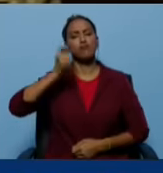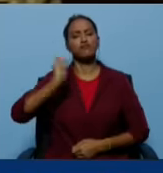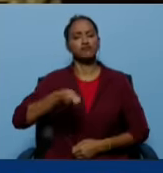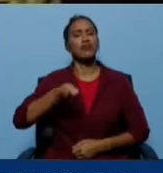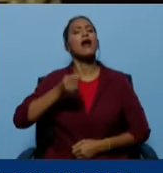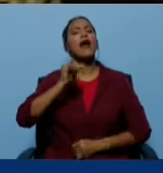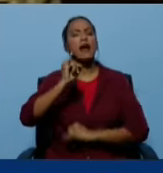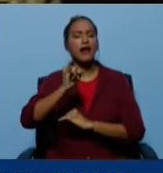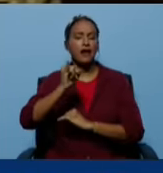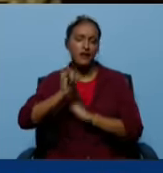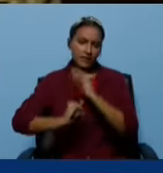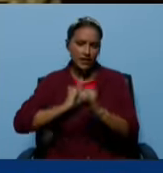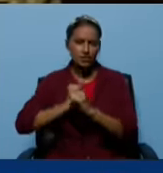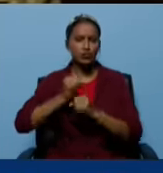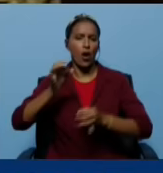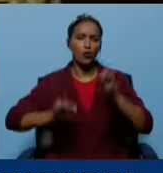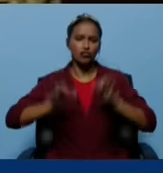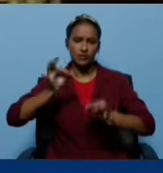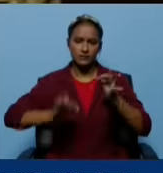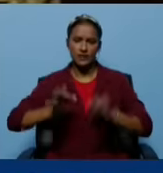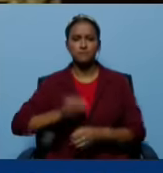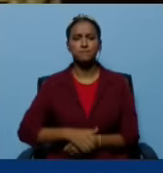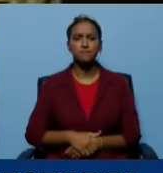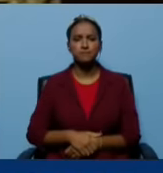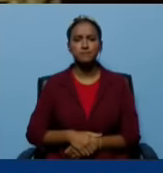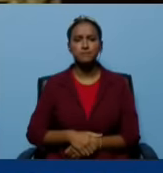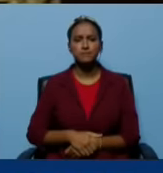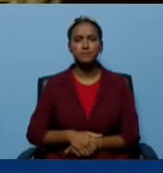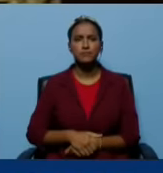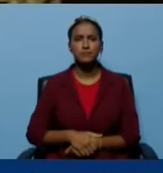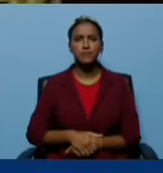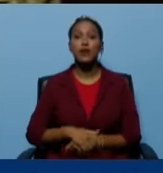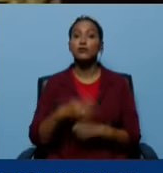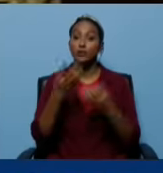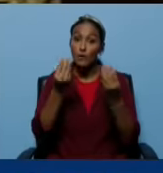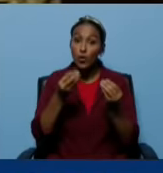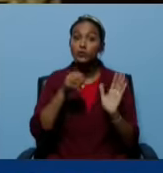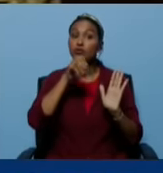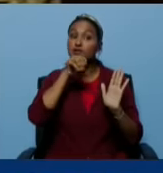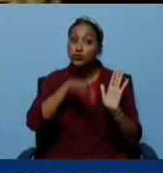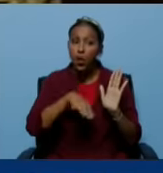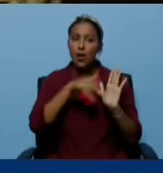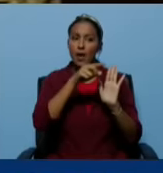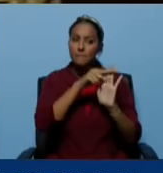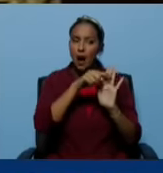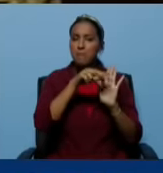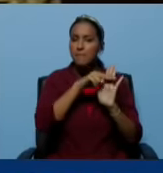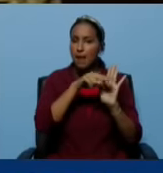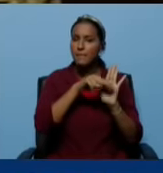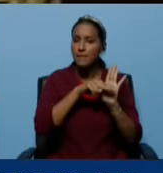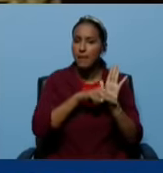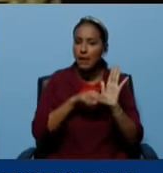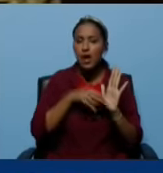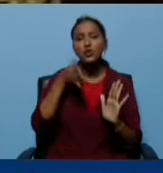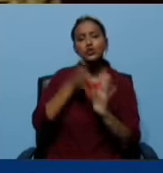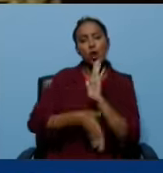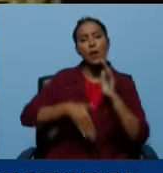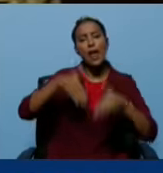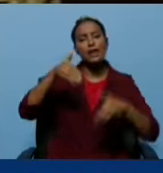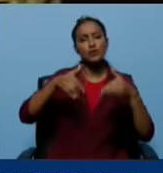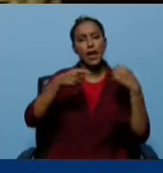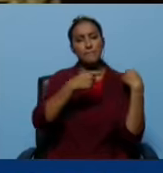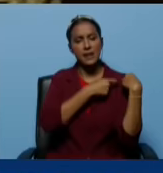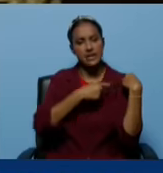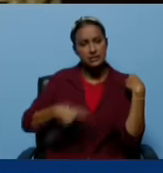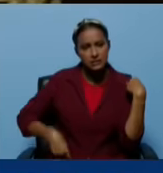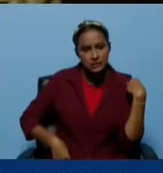Tales antecedentes dejan claro que ante la existencia de controversias suscitadas en elecciones presidenciales,